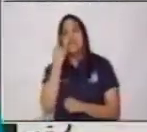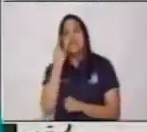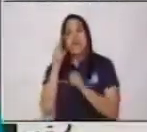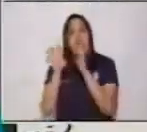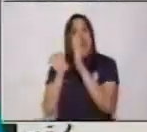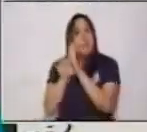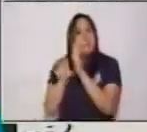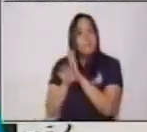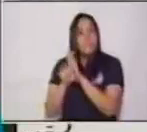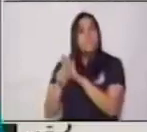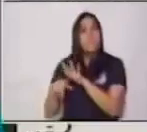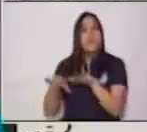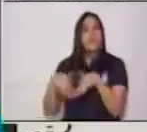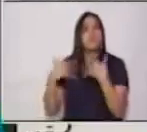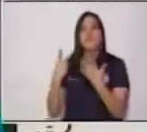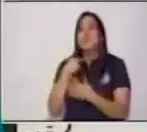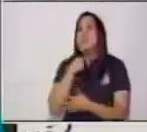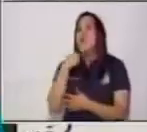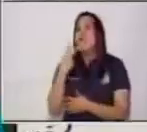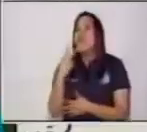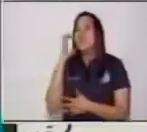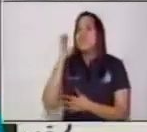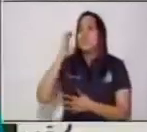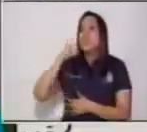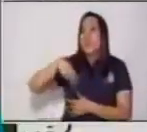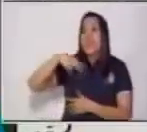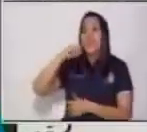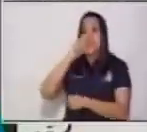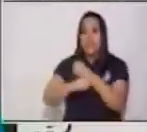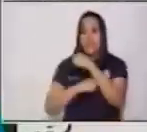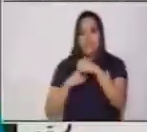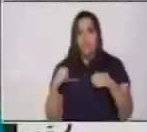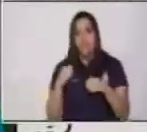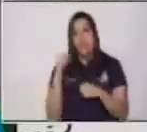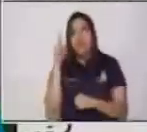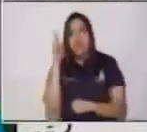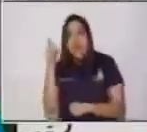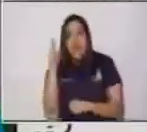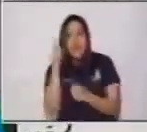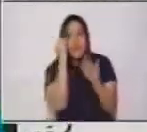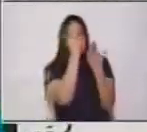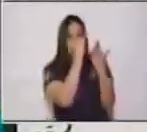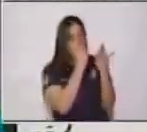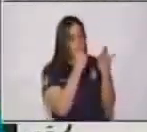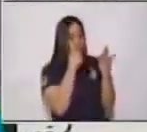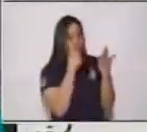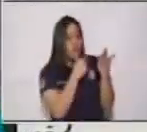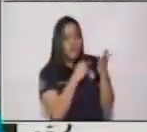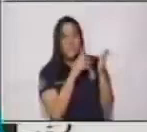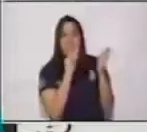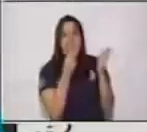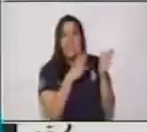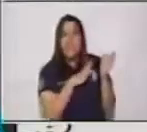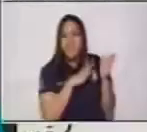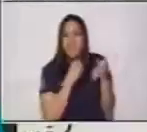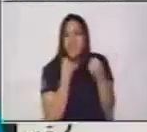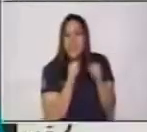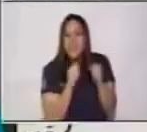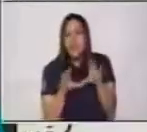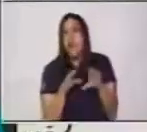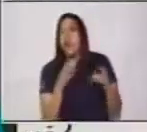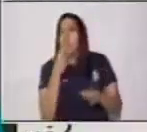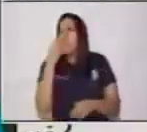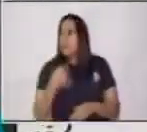que te indiqué acerca de la voz en off. Si te das cuenta, estas instrucciones sobre qué deben hacer o cómo deben